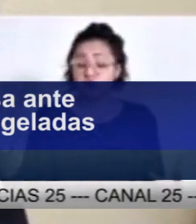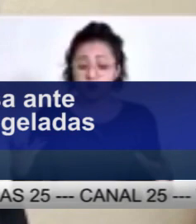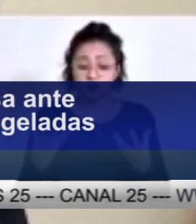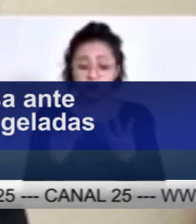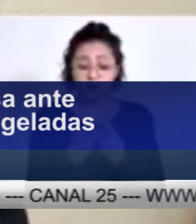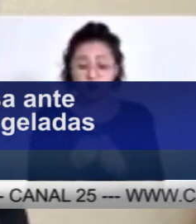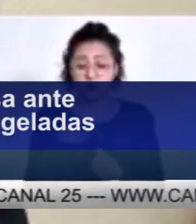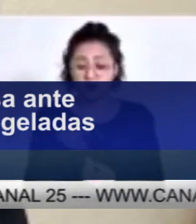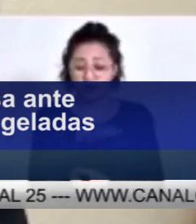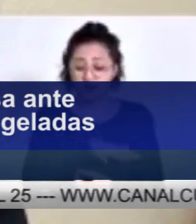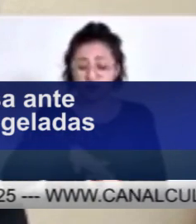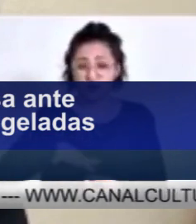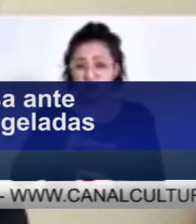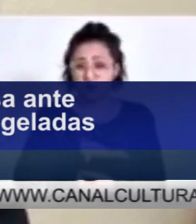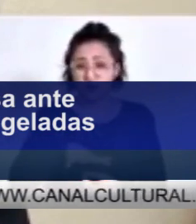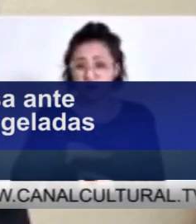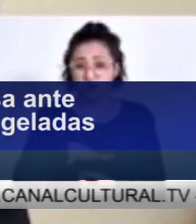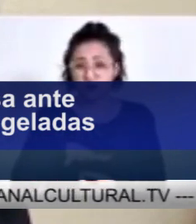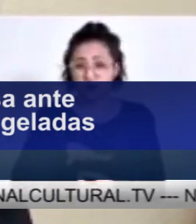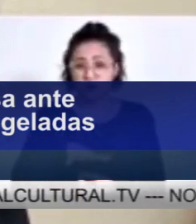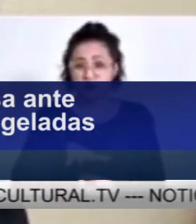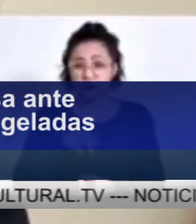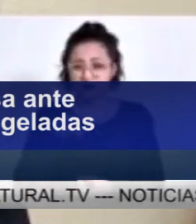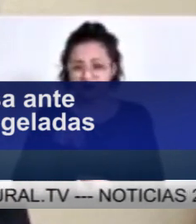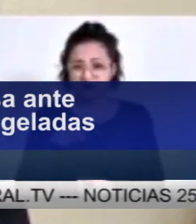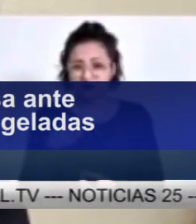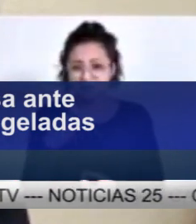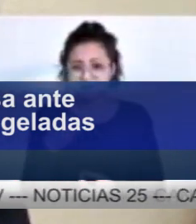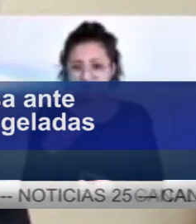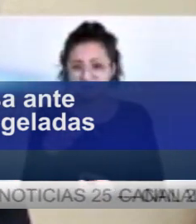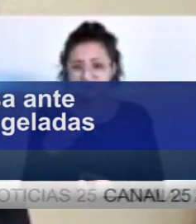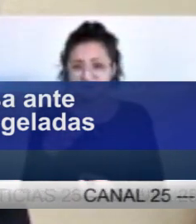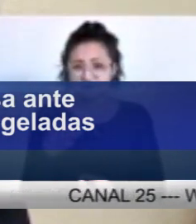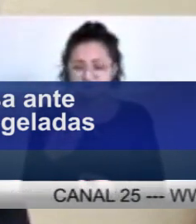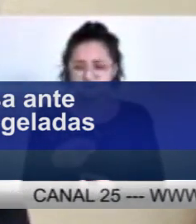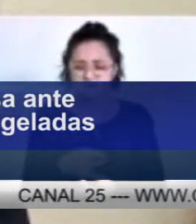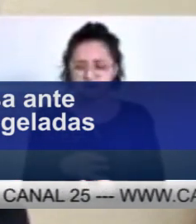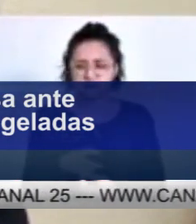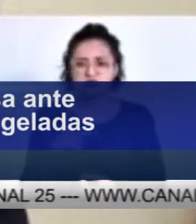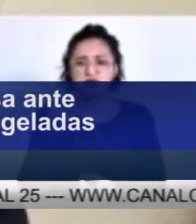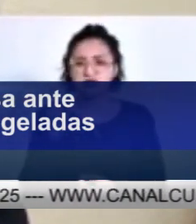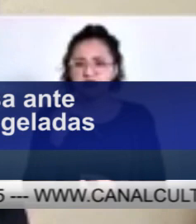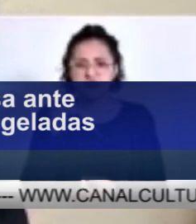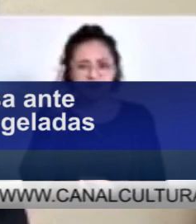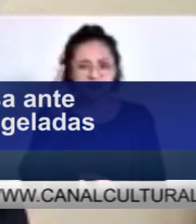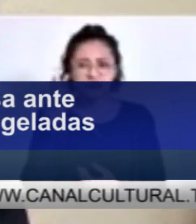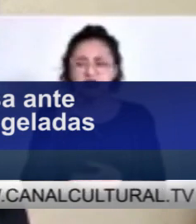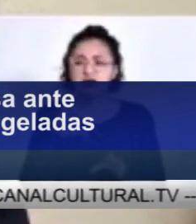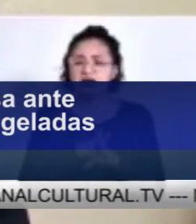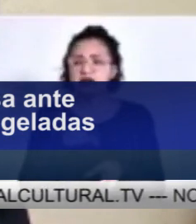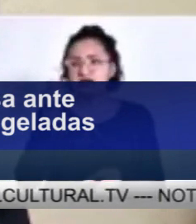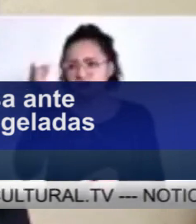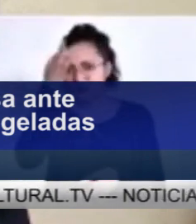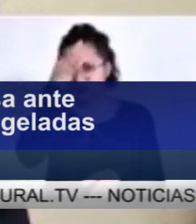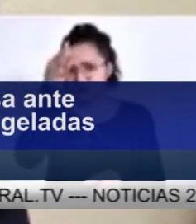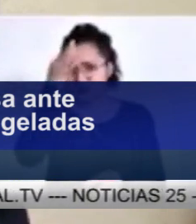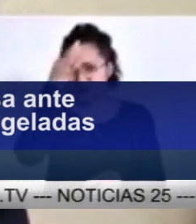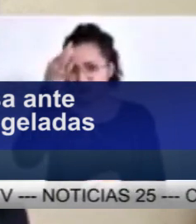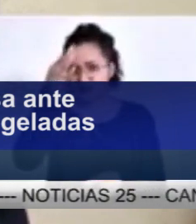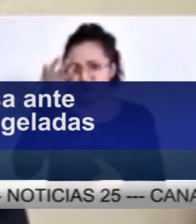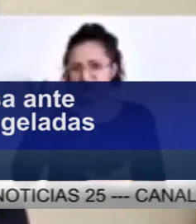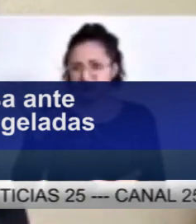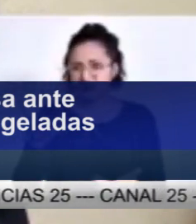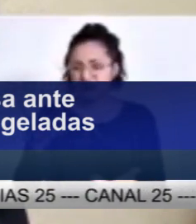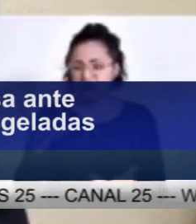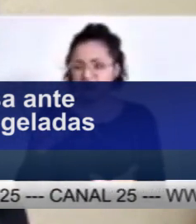propios si bien desconoció los montos apuntó que si tenían conocimiento de cuentas de personas